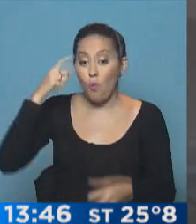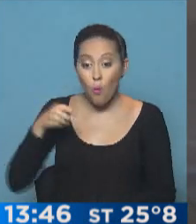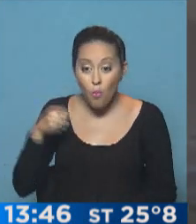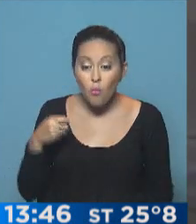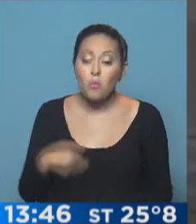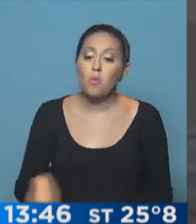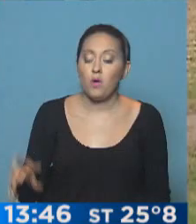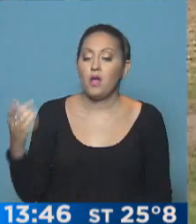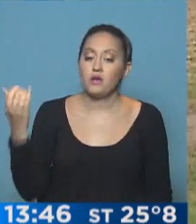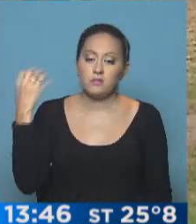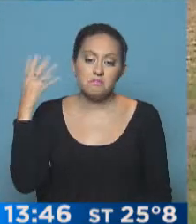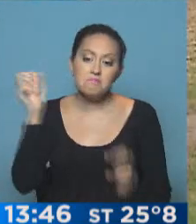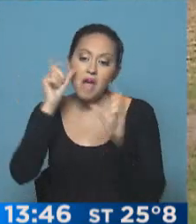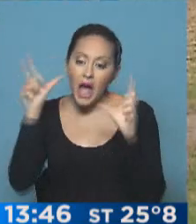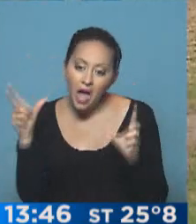a su reclamo.